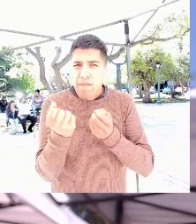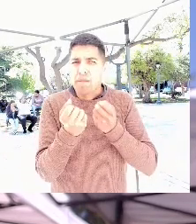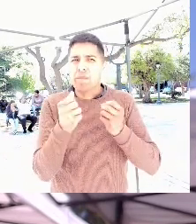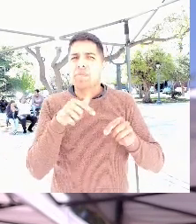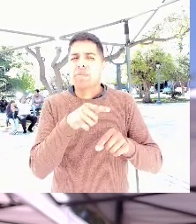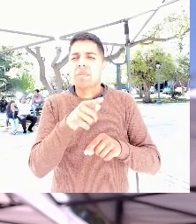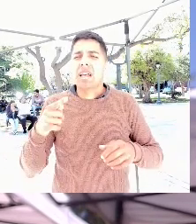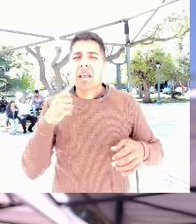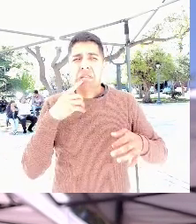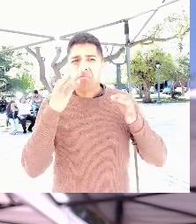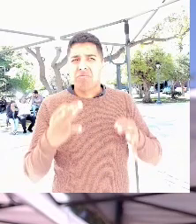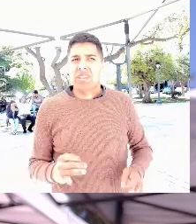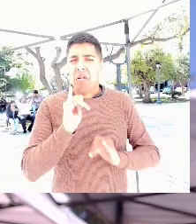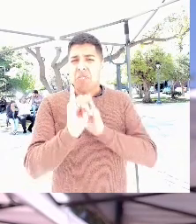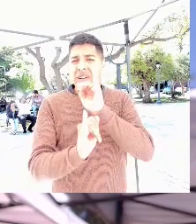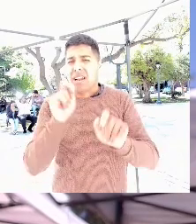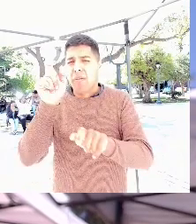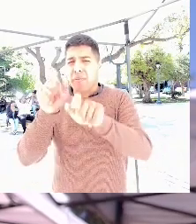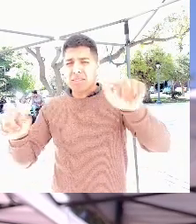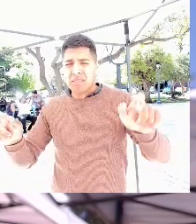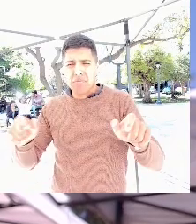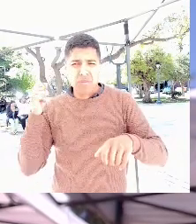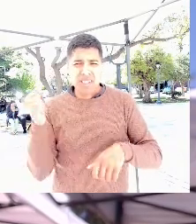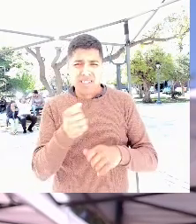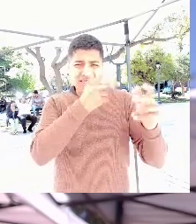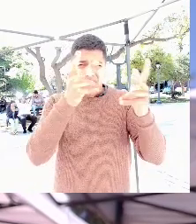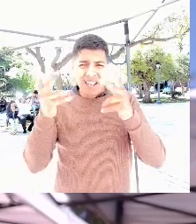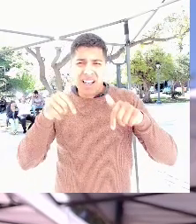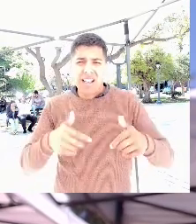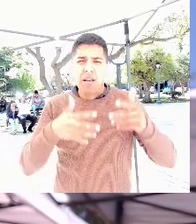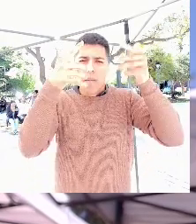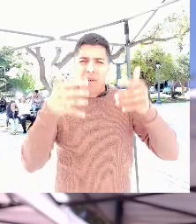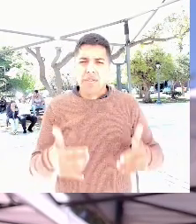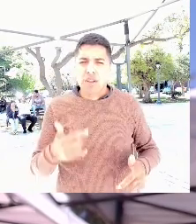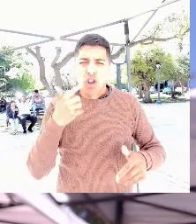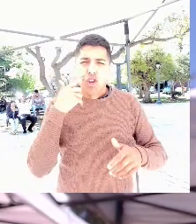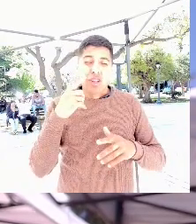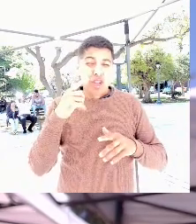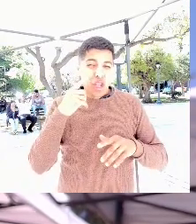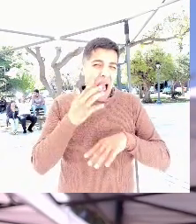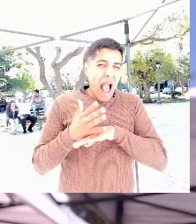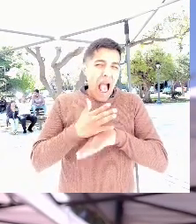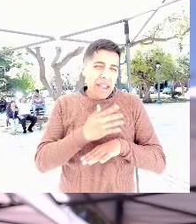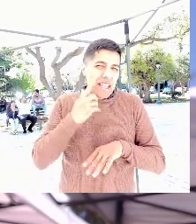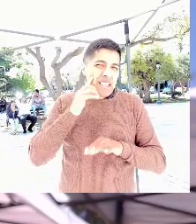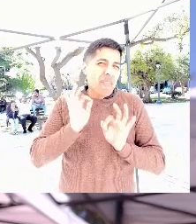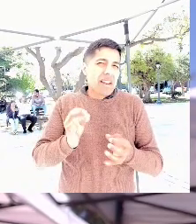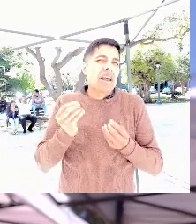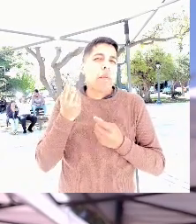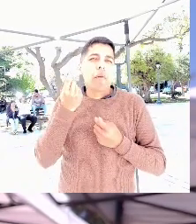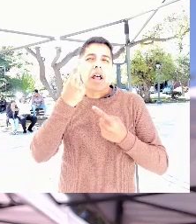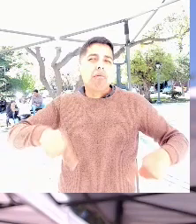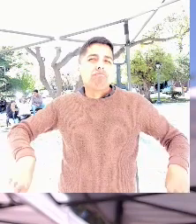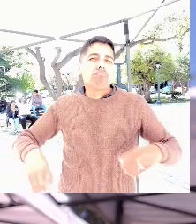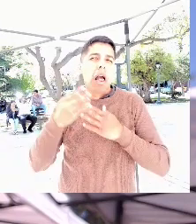es digno de explicarle a los vecinos que este presupuesto, esta previsión de gasto que nosotros tenemos por delante,